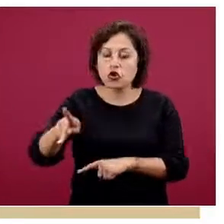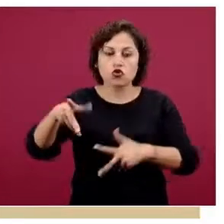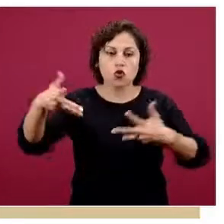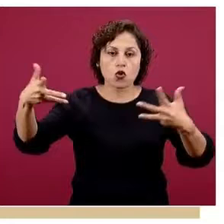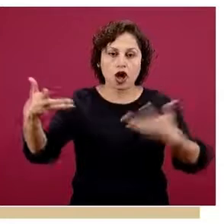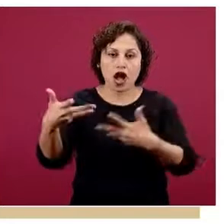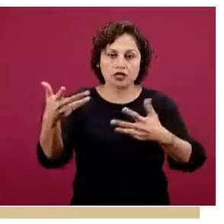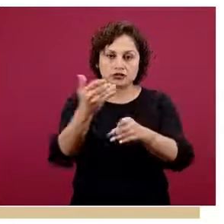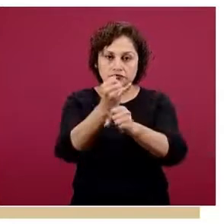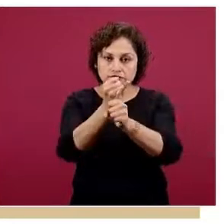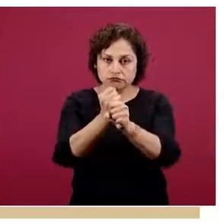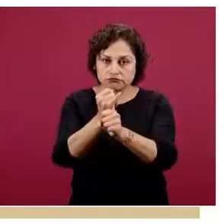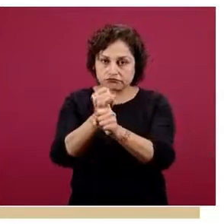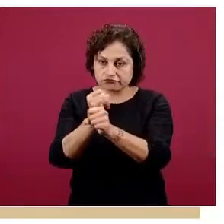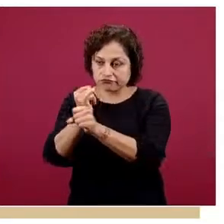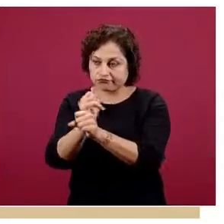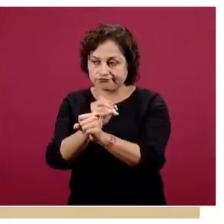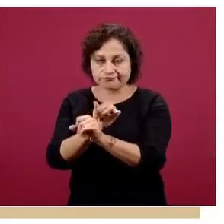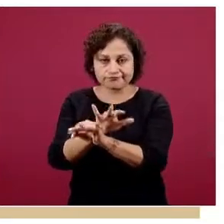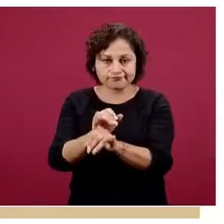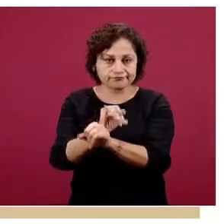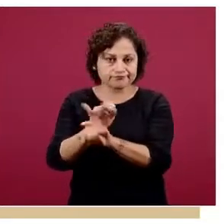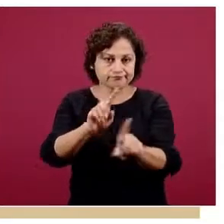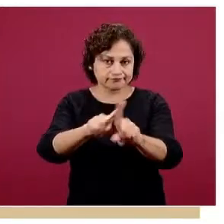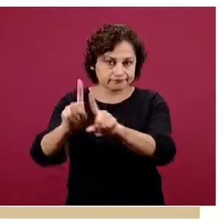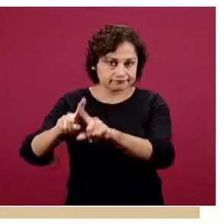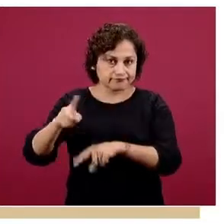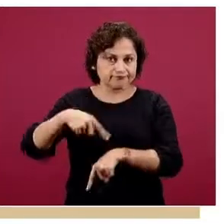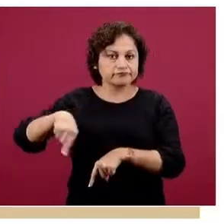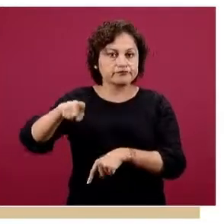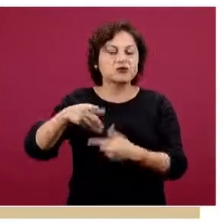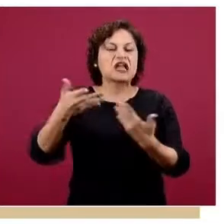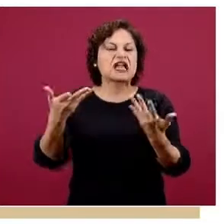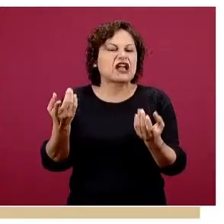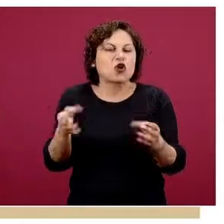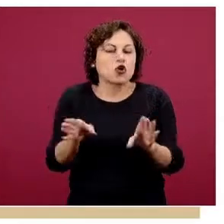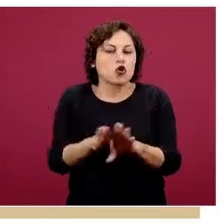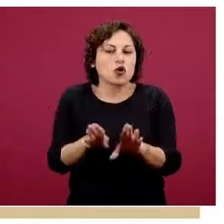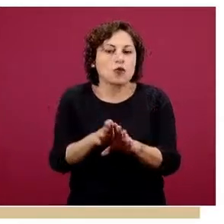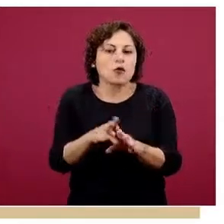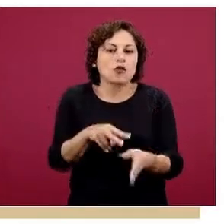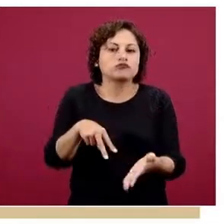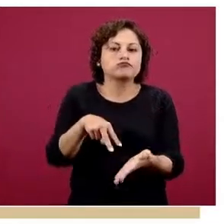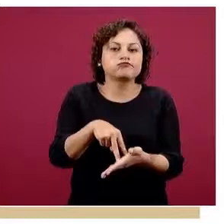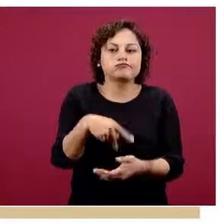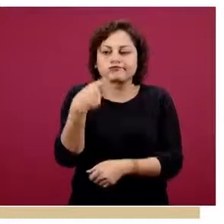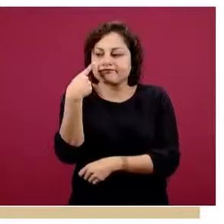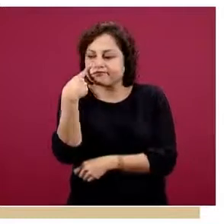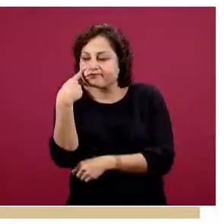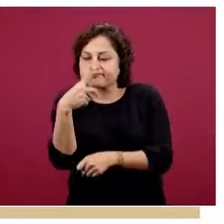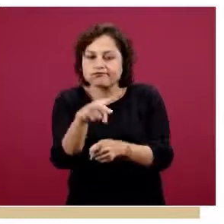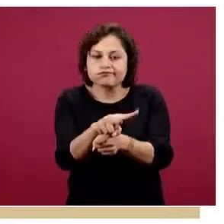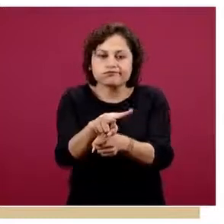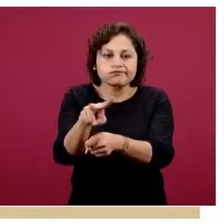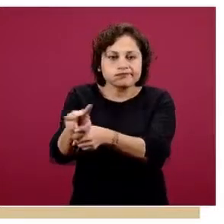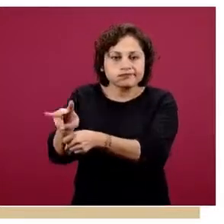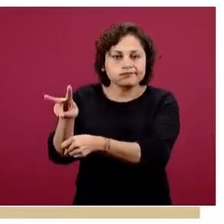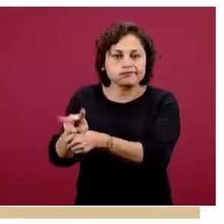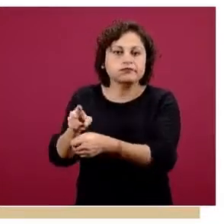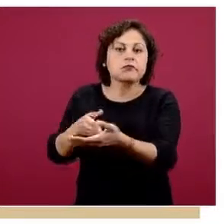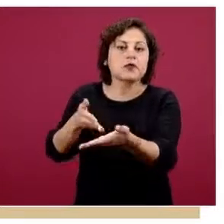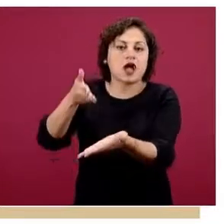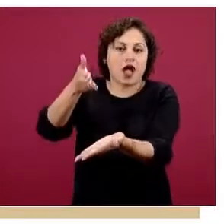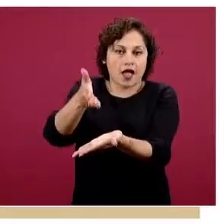voluntarios, etcétera, toda la gente que está coordinada bajo este comando, lo que hace es verificar, hacer de alguna manera visitas,